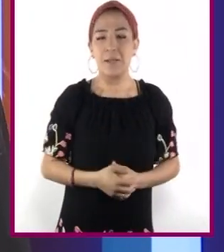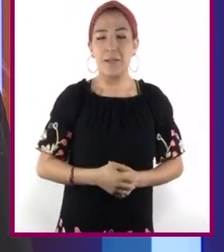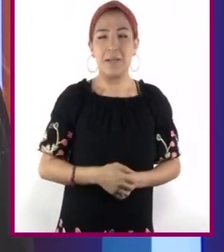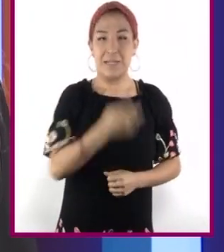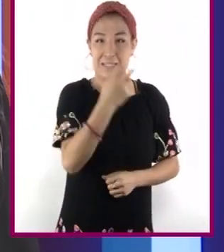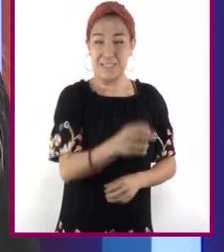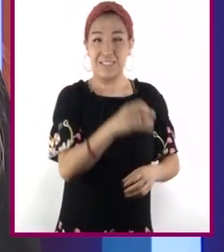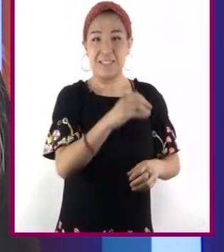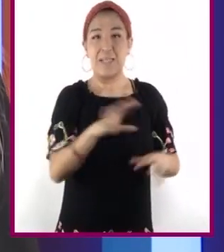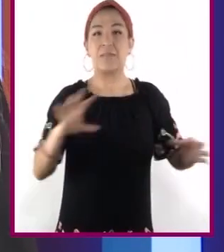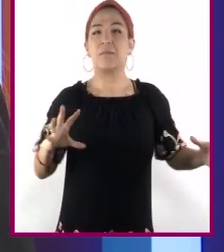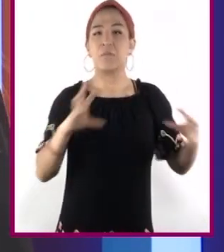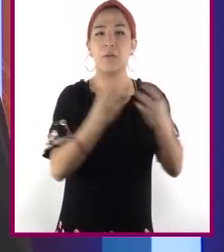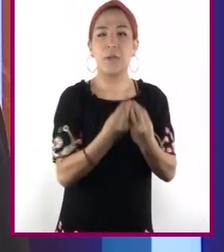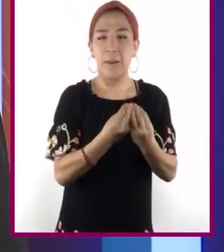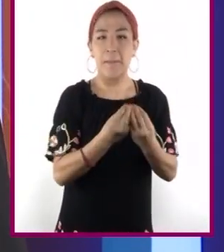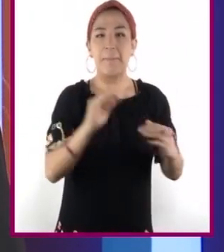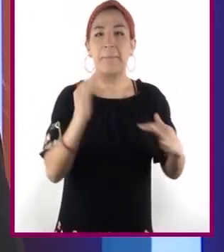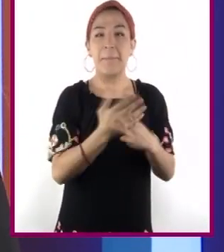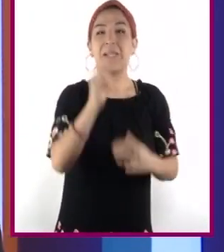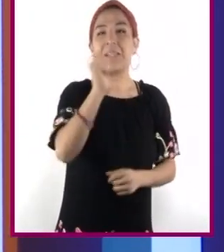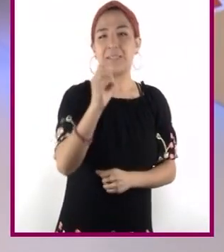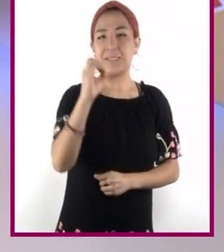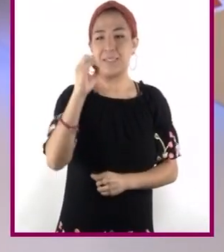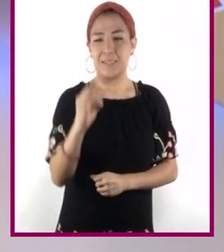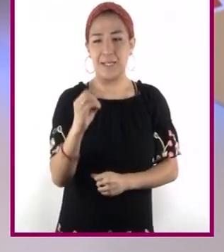ese dato a la media es 0.